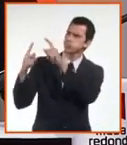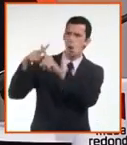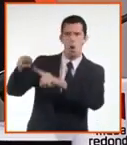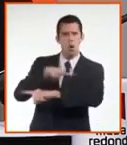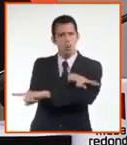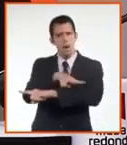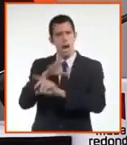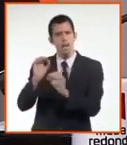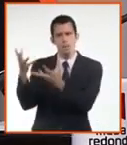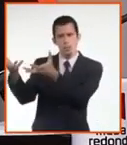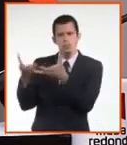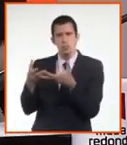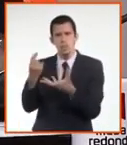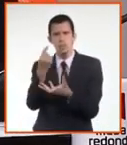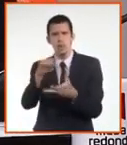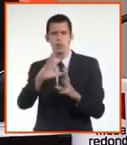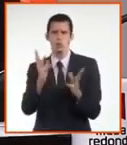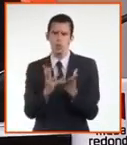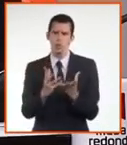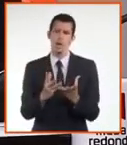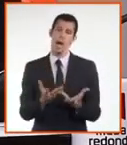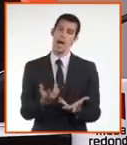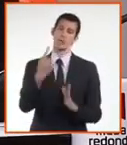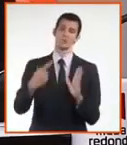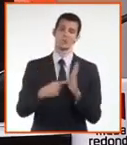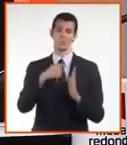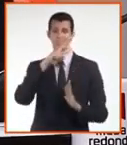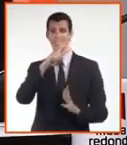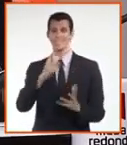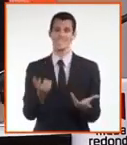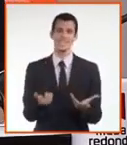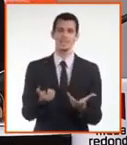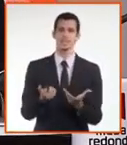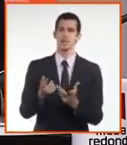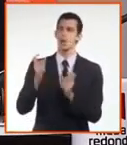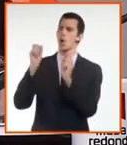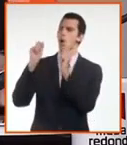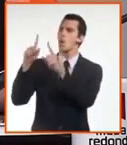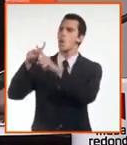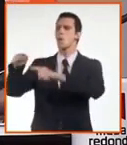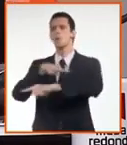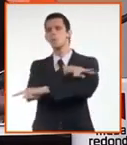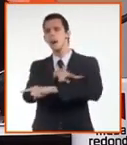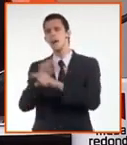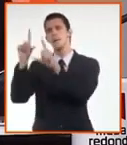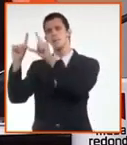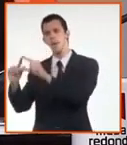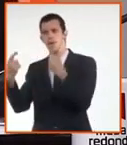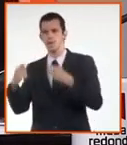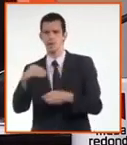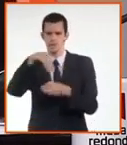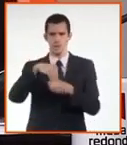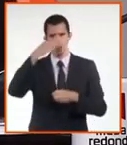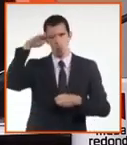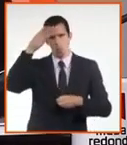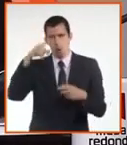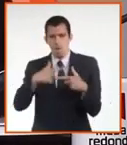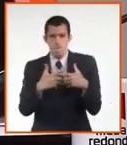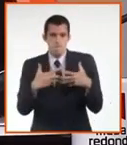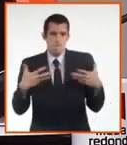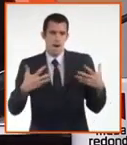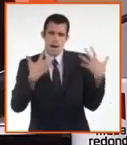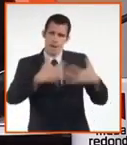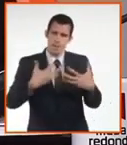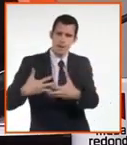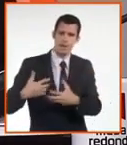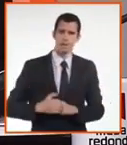complejidades de la importación de materias primas de los desafíos el sistema mundial hoy tiene esa